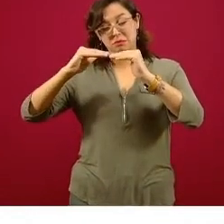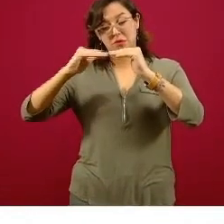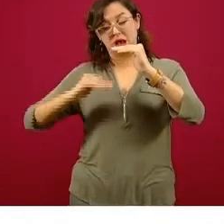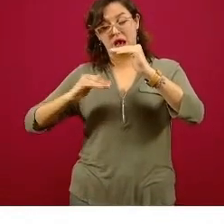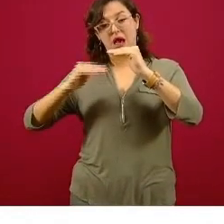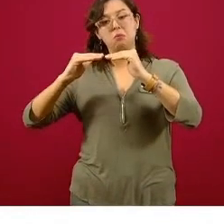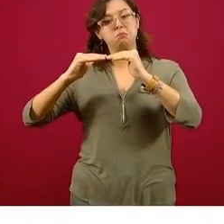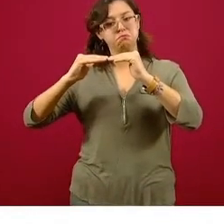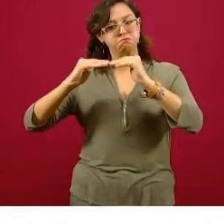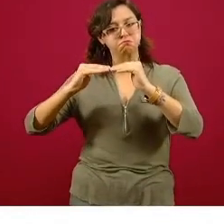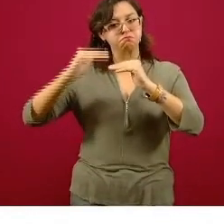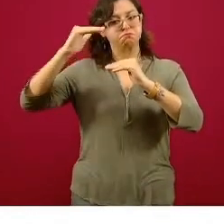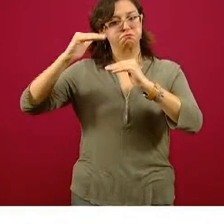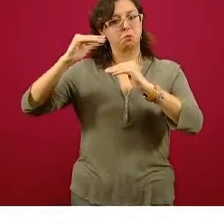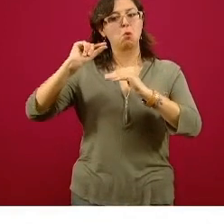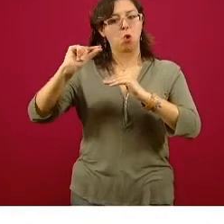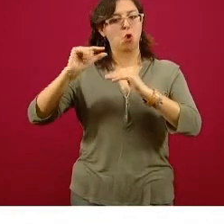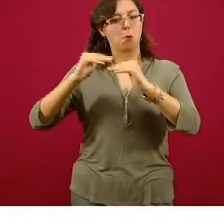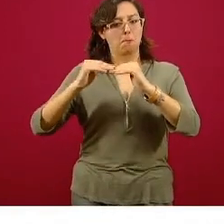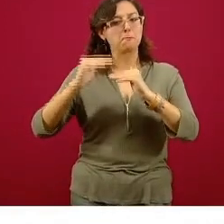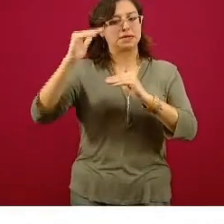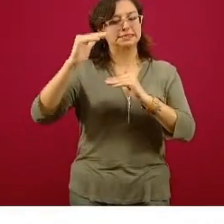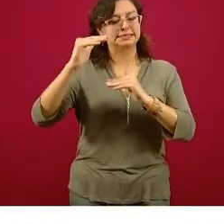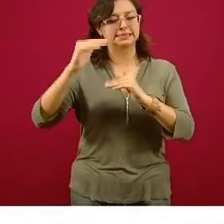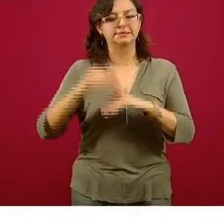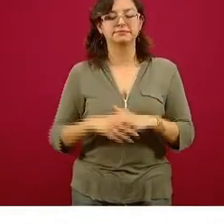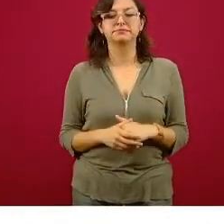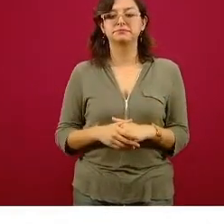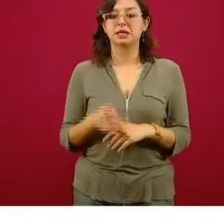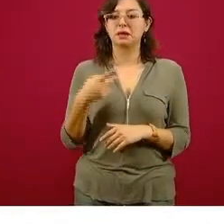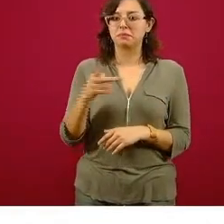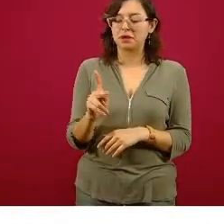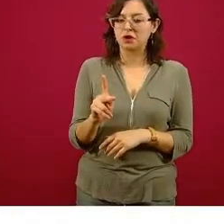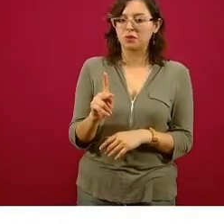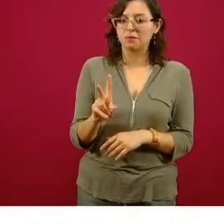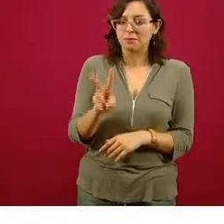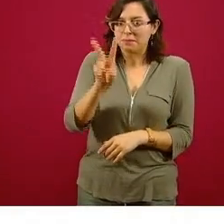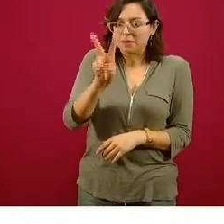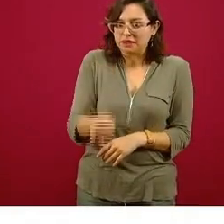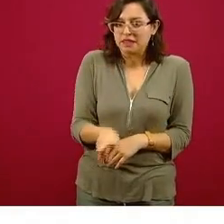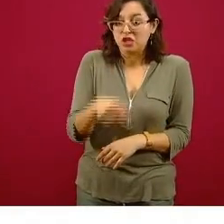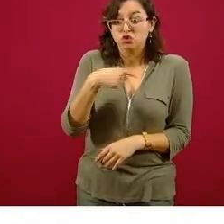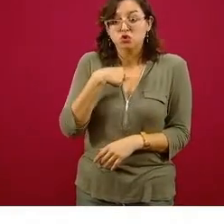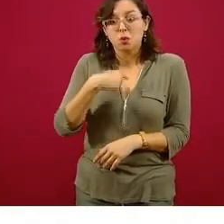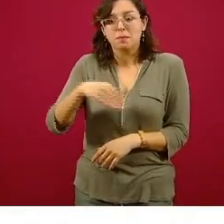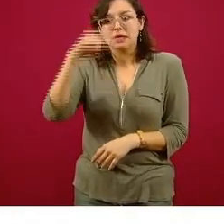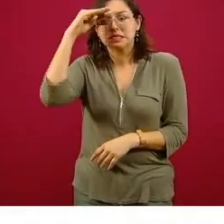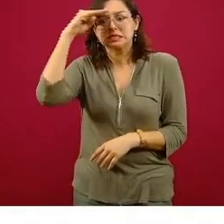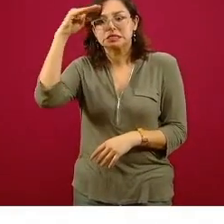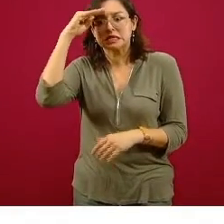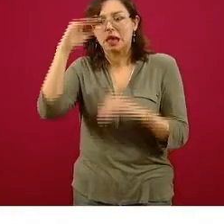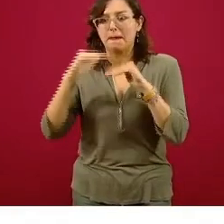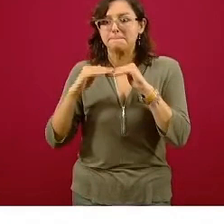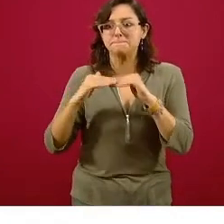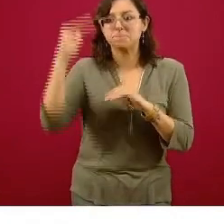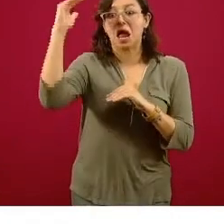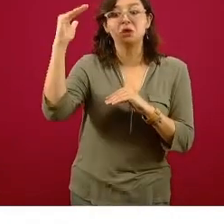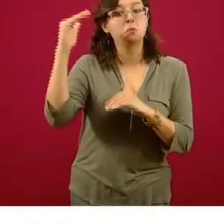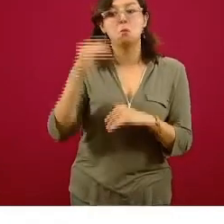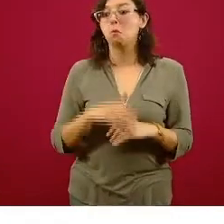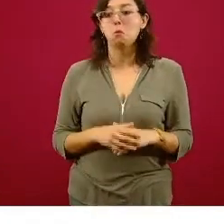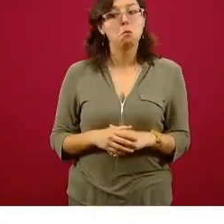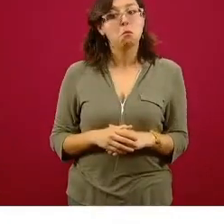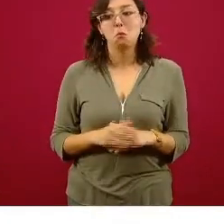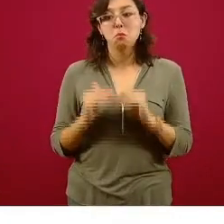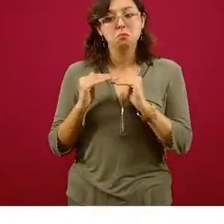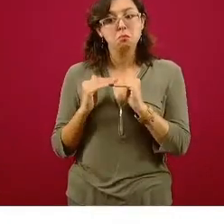en la movilidad. Honestamente yo esperaba verlo un poquito todavía más arriba, pero pues bueno, esto es